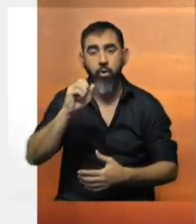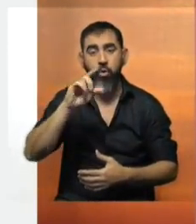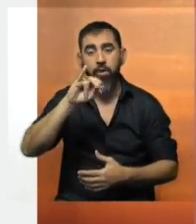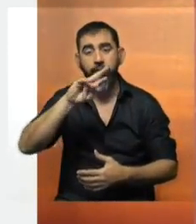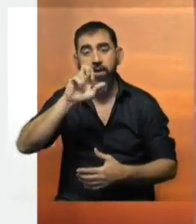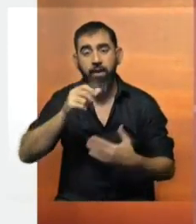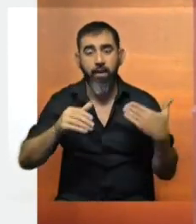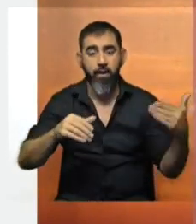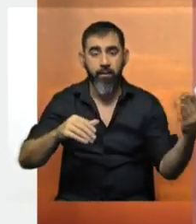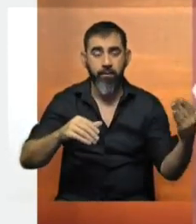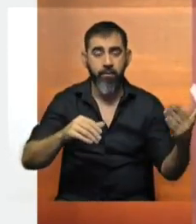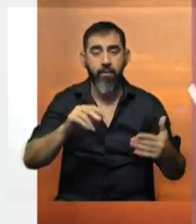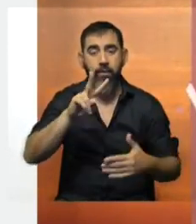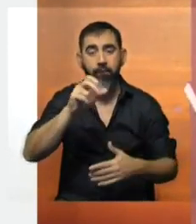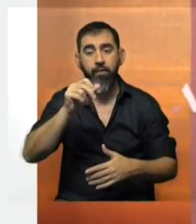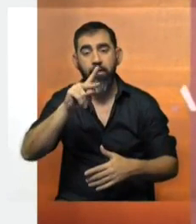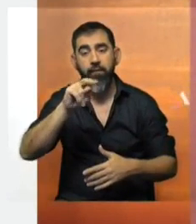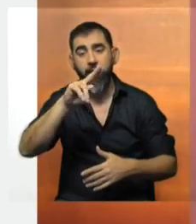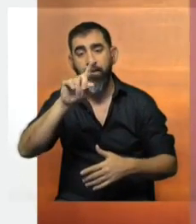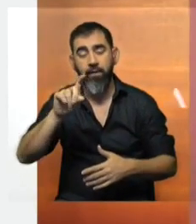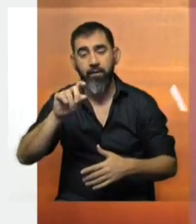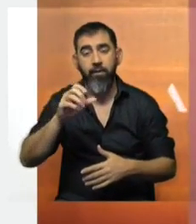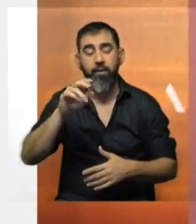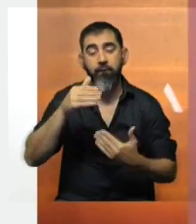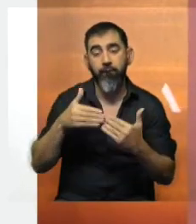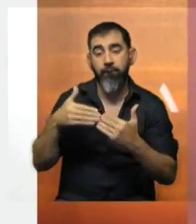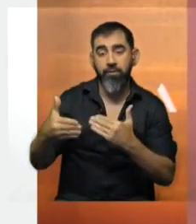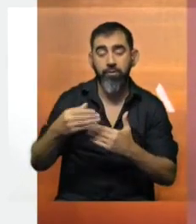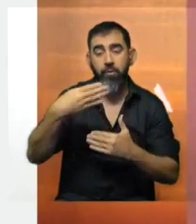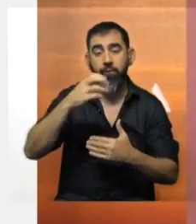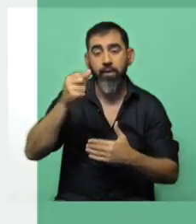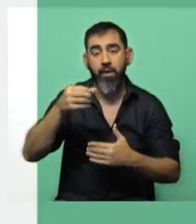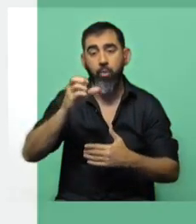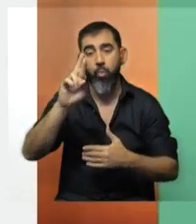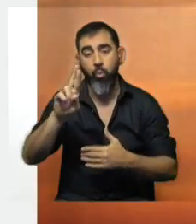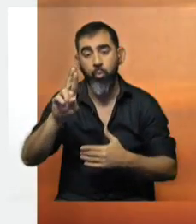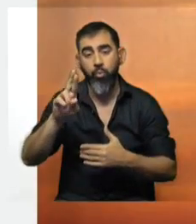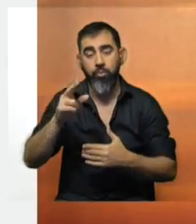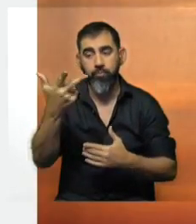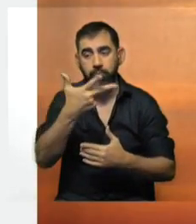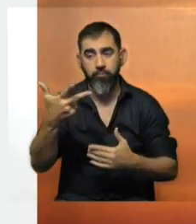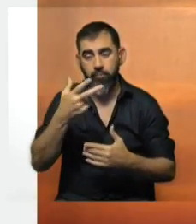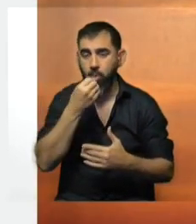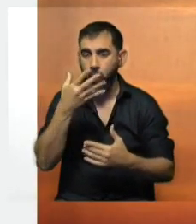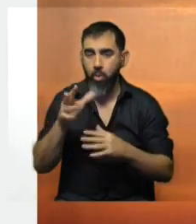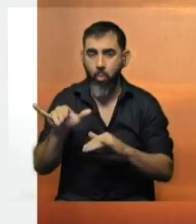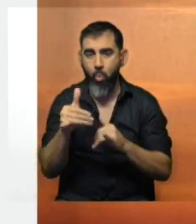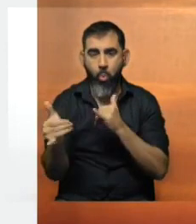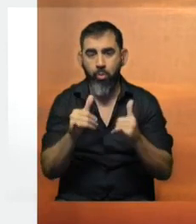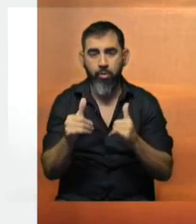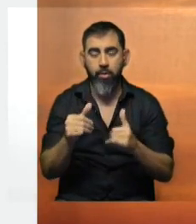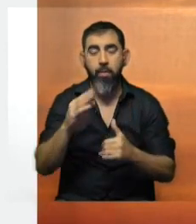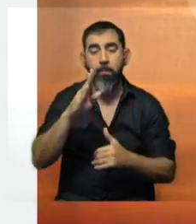izquierda, Matías Olivera en el lateral. Sí. En el medio, Valverde, Vecino, Bentancur. El tridente ese de oro en el que todos